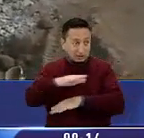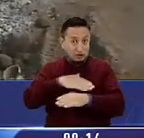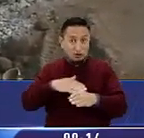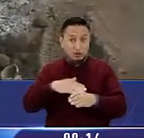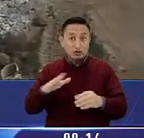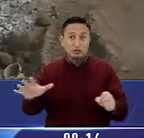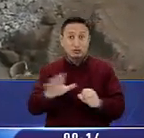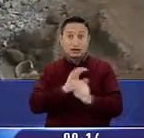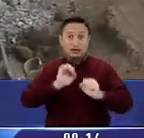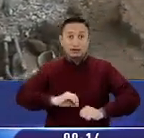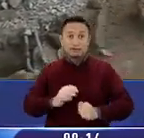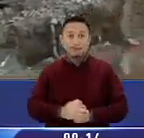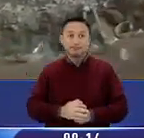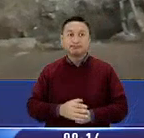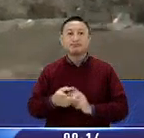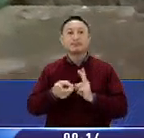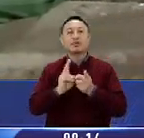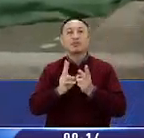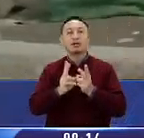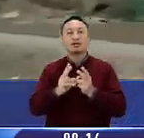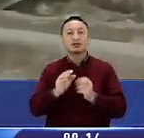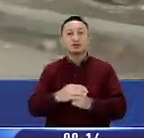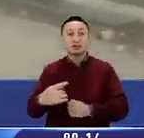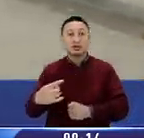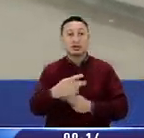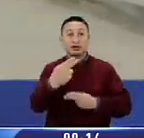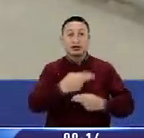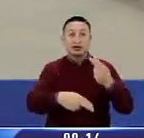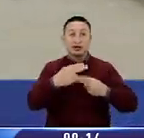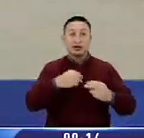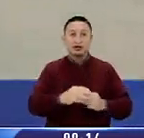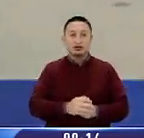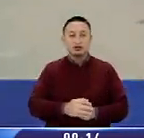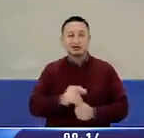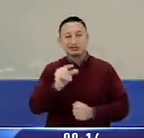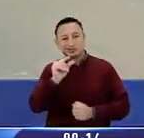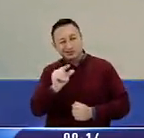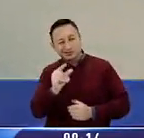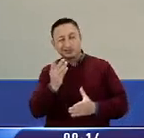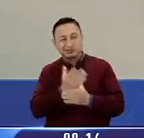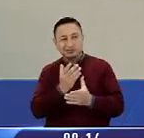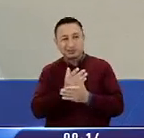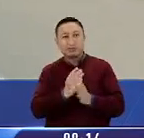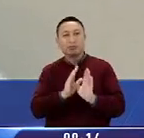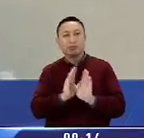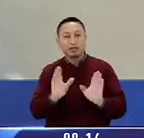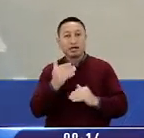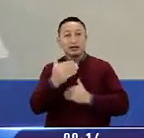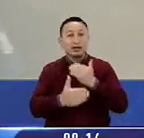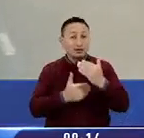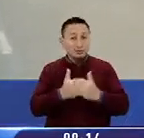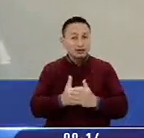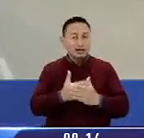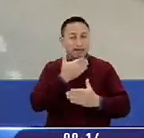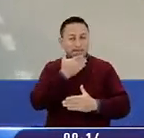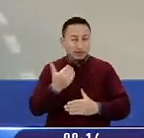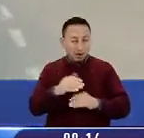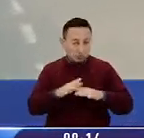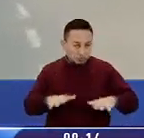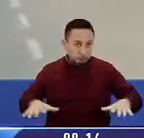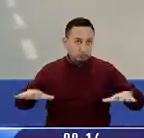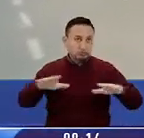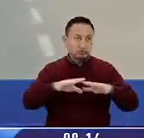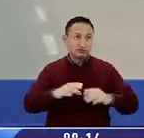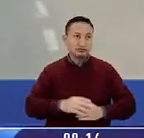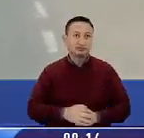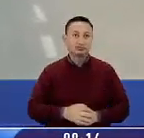zona. Vemos que los vecinos, incluso con sus negocios, presentan pequeñas molestias, pero esto sin duda va a generar mejores condiciones